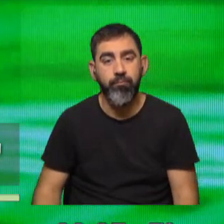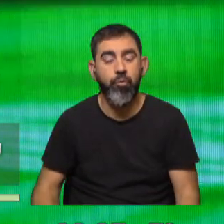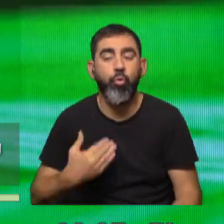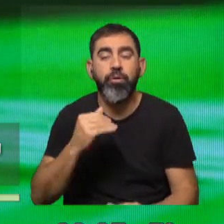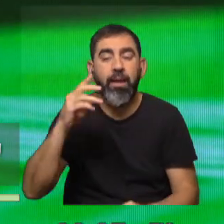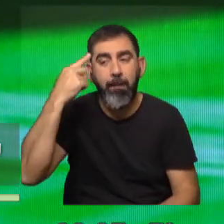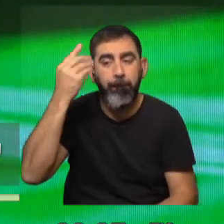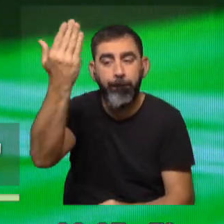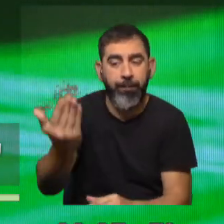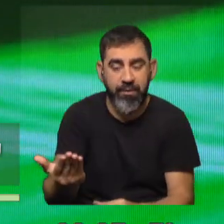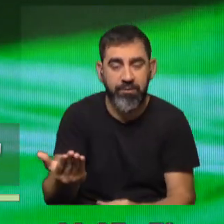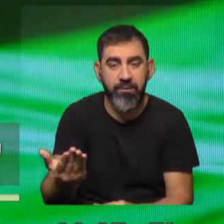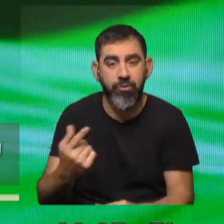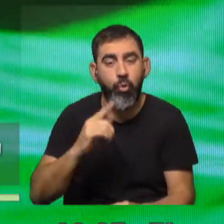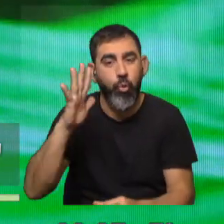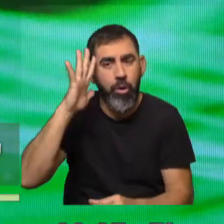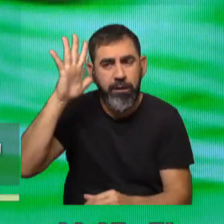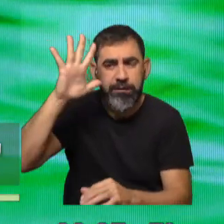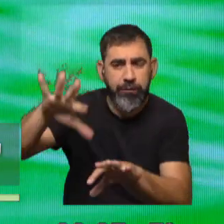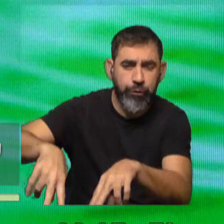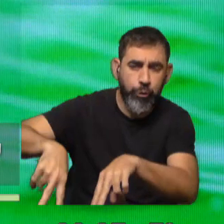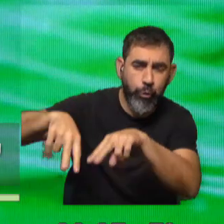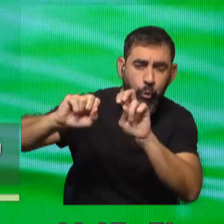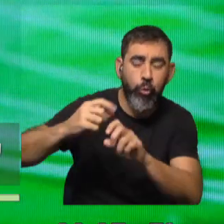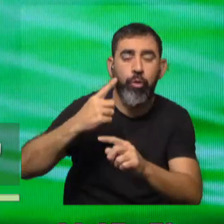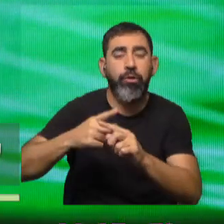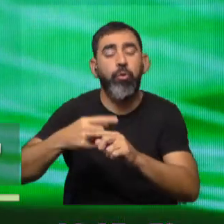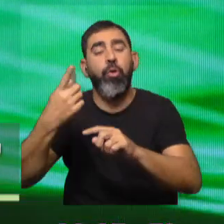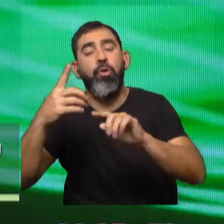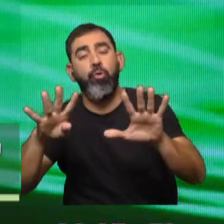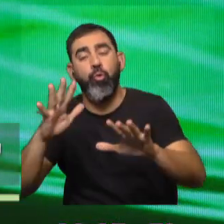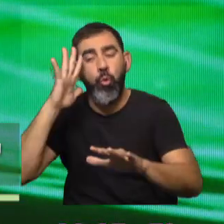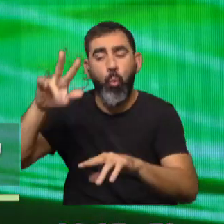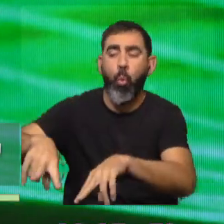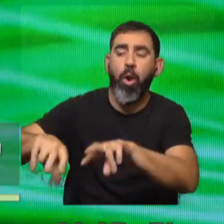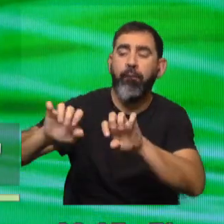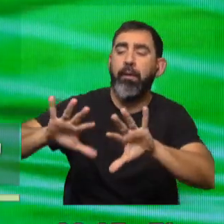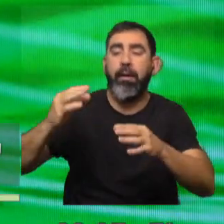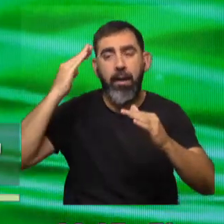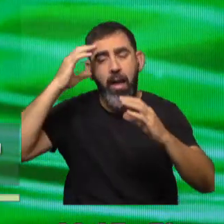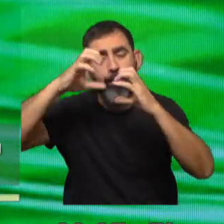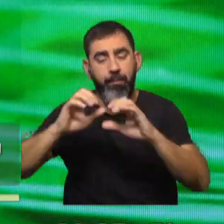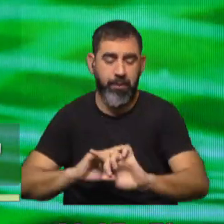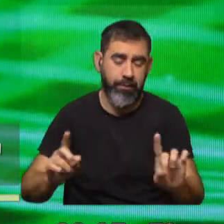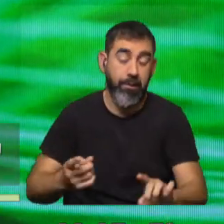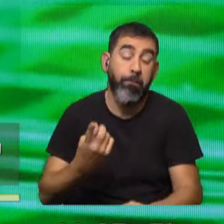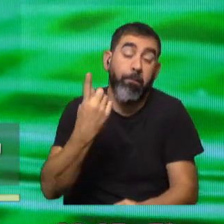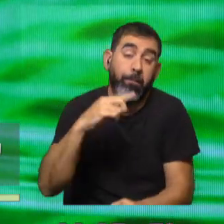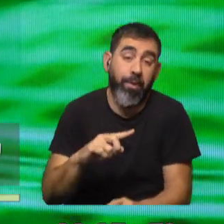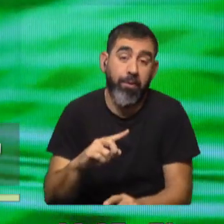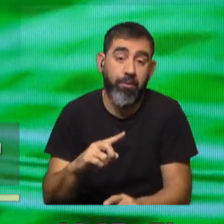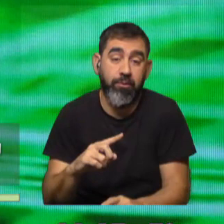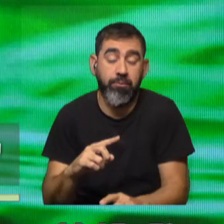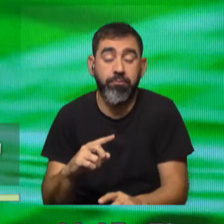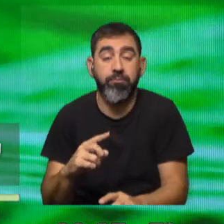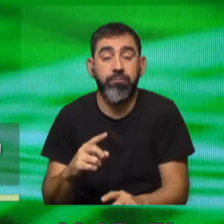tampoco es un psicoanalista vienés del siglo 19 para hacer un psicoanálisis de qué les pasa por la mente ahora sea en un